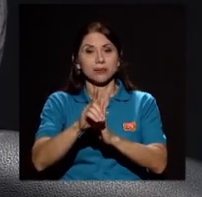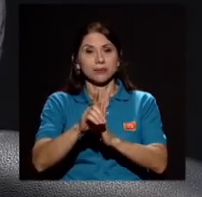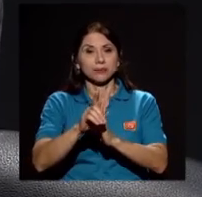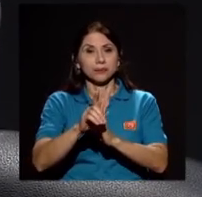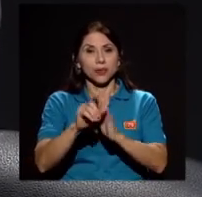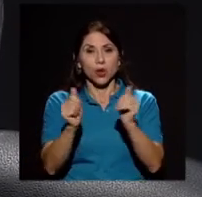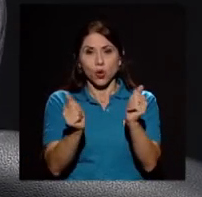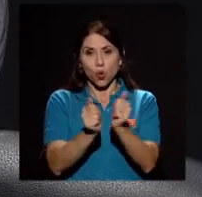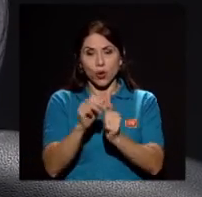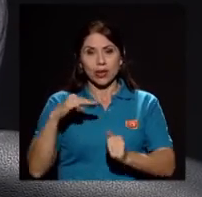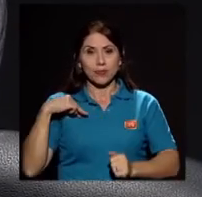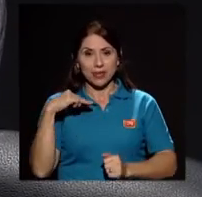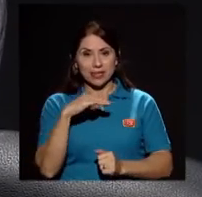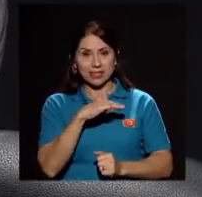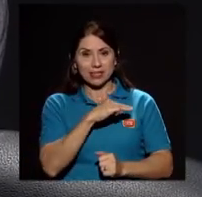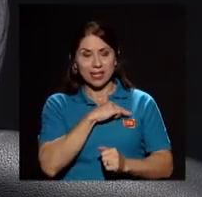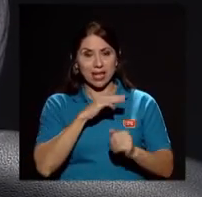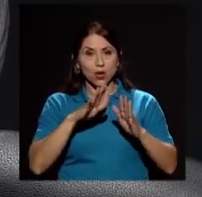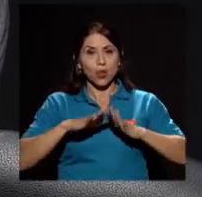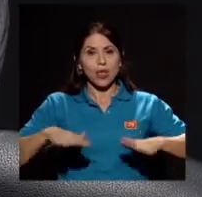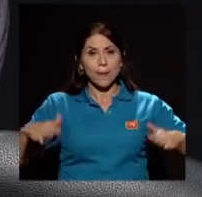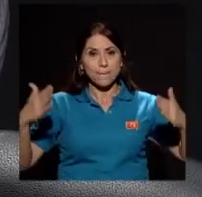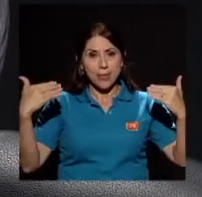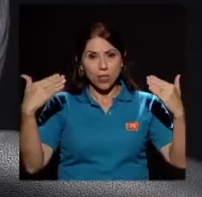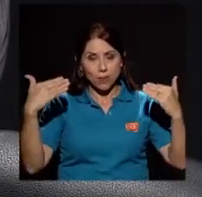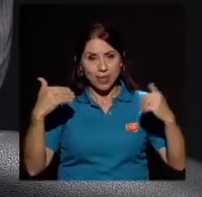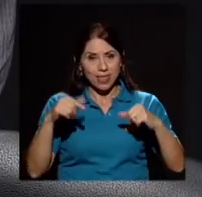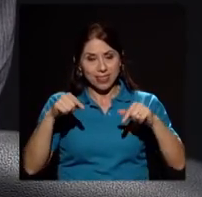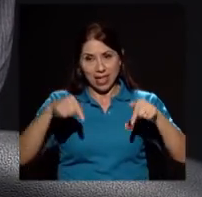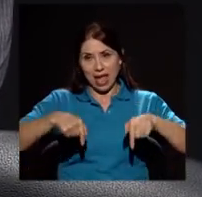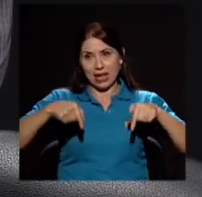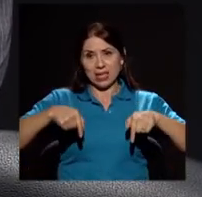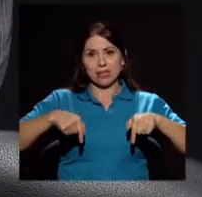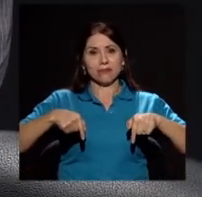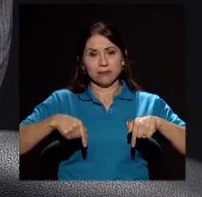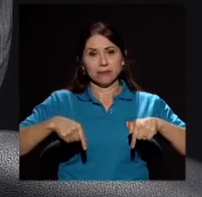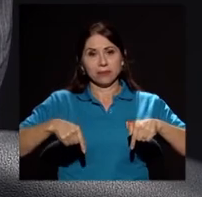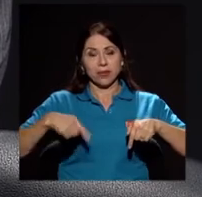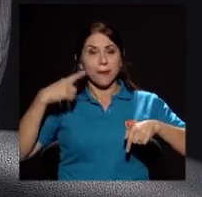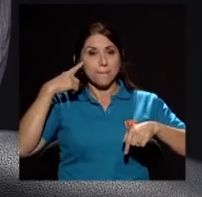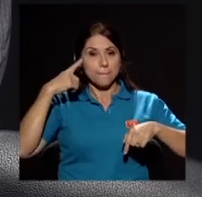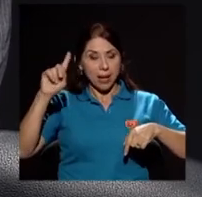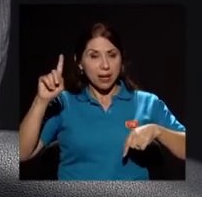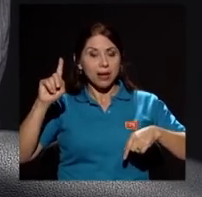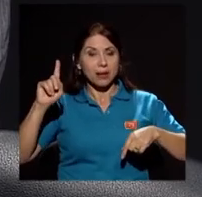con el ministerio de medio ambiente aquí paga